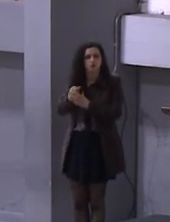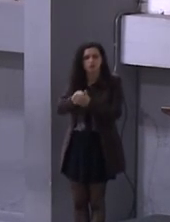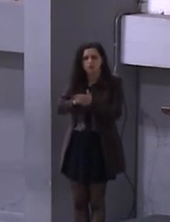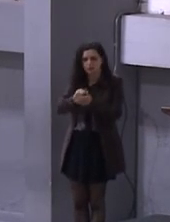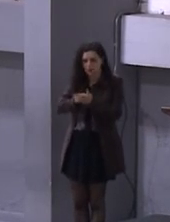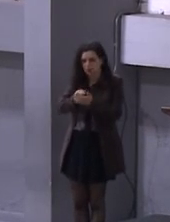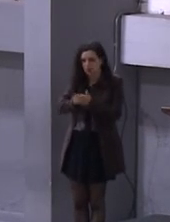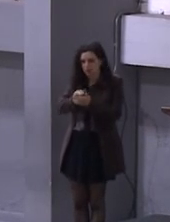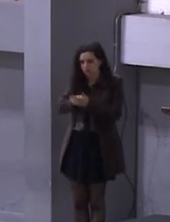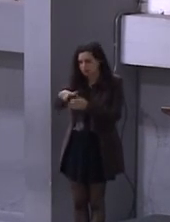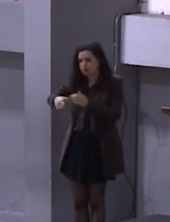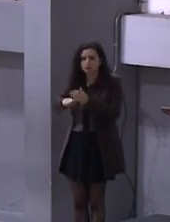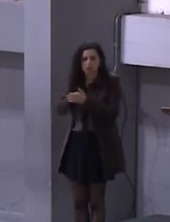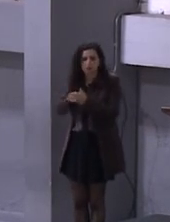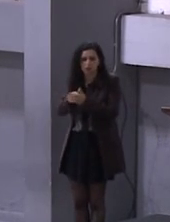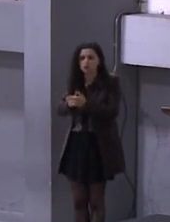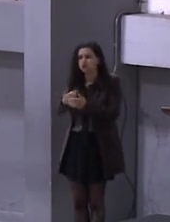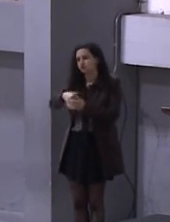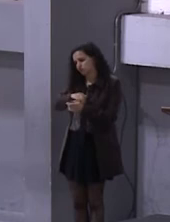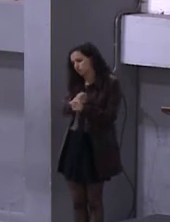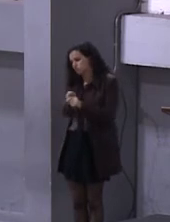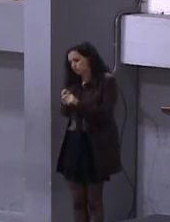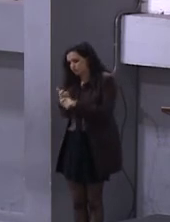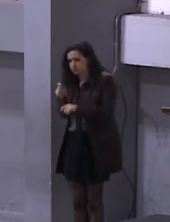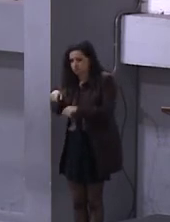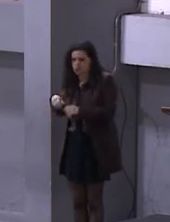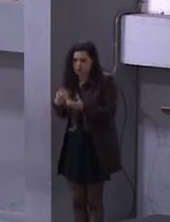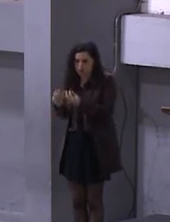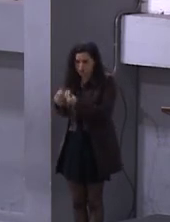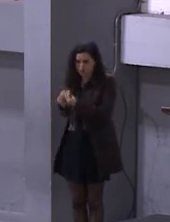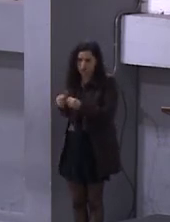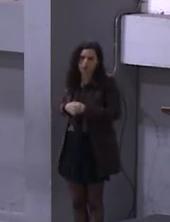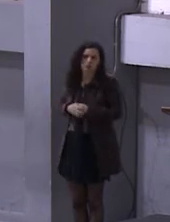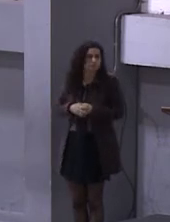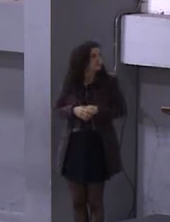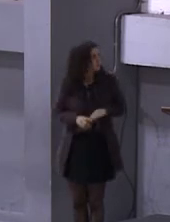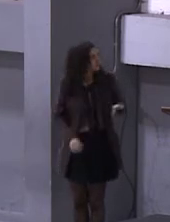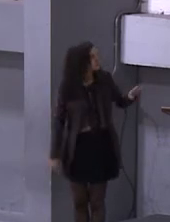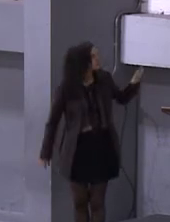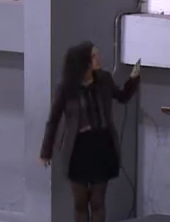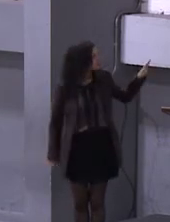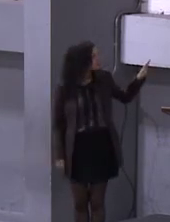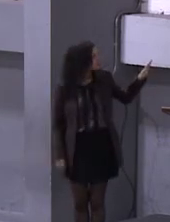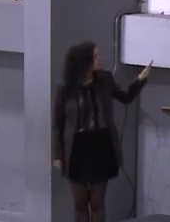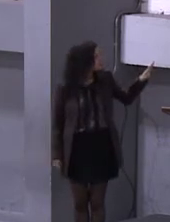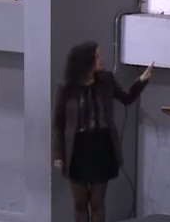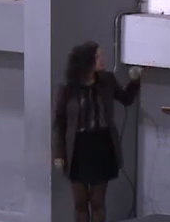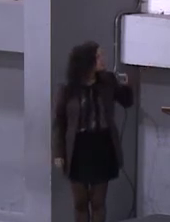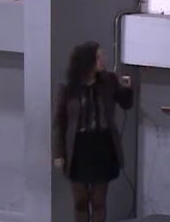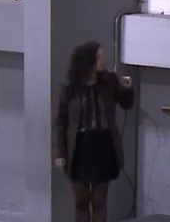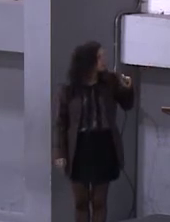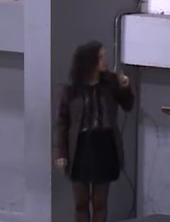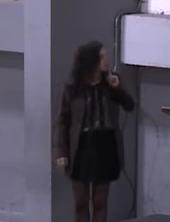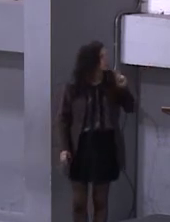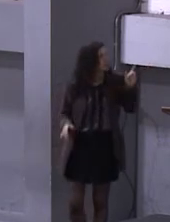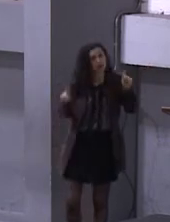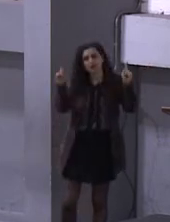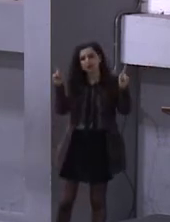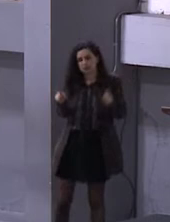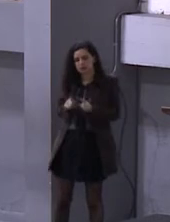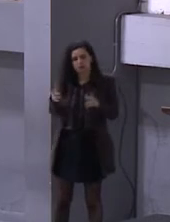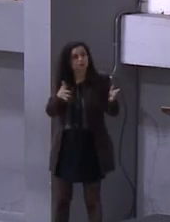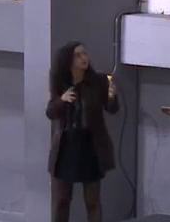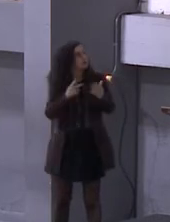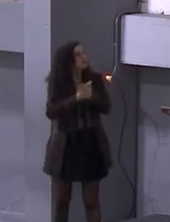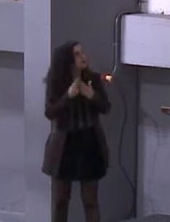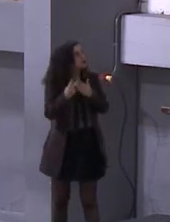material, también lo vamos entonces a financiar con los recursos de las cooperativas. Aquí está la síntesis, un poco